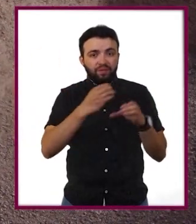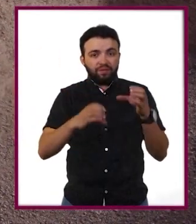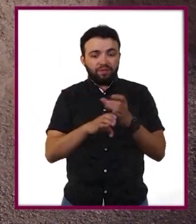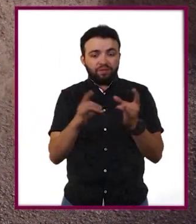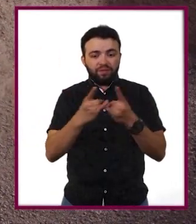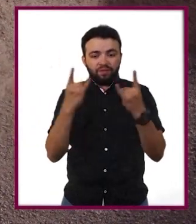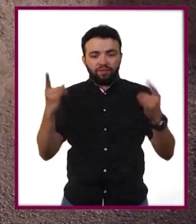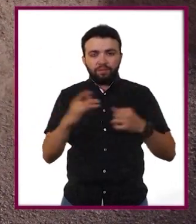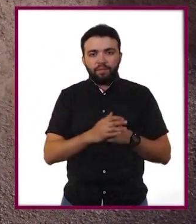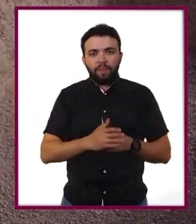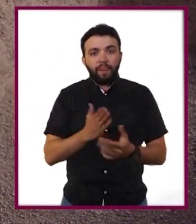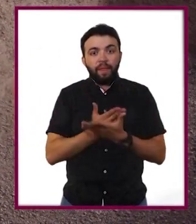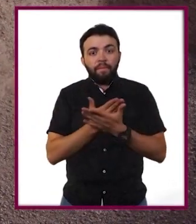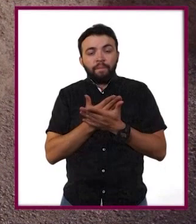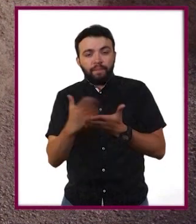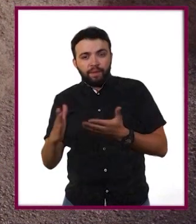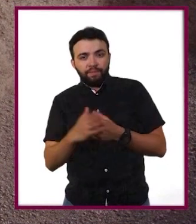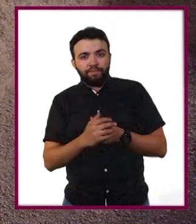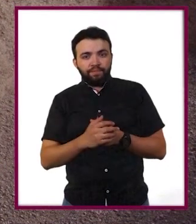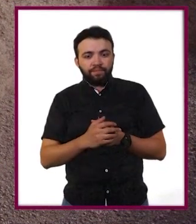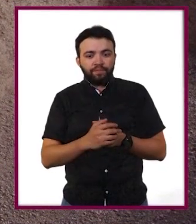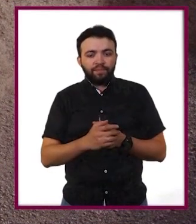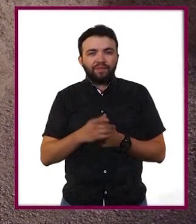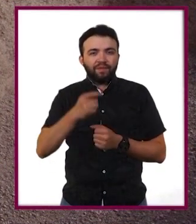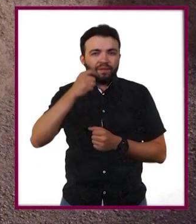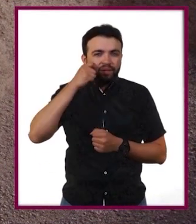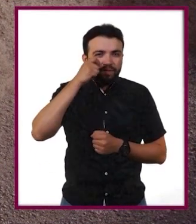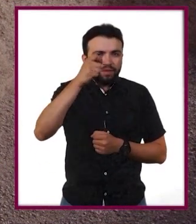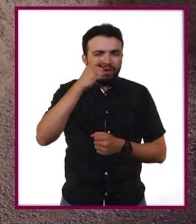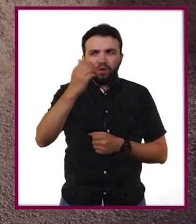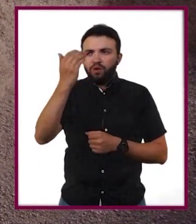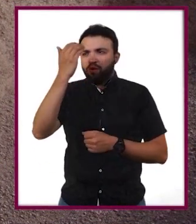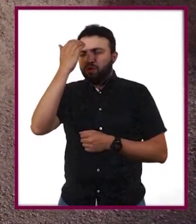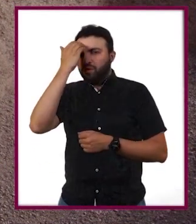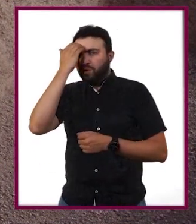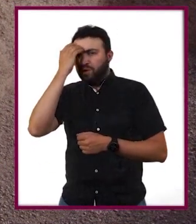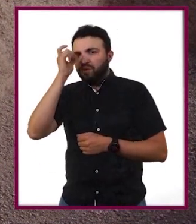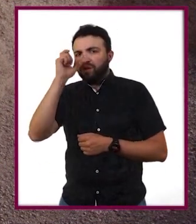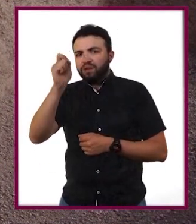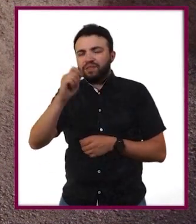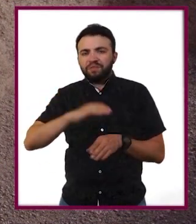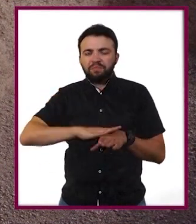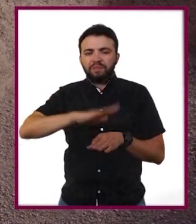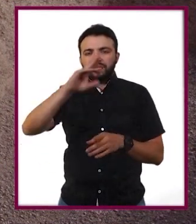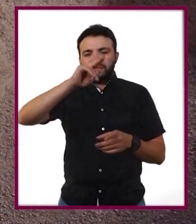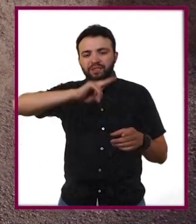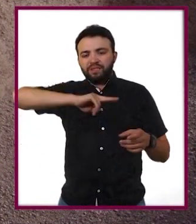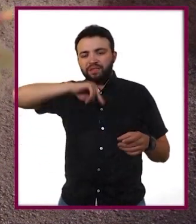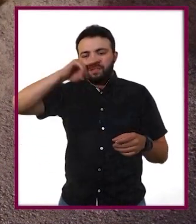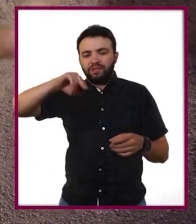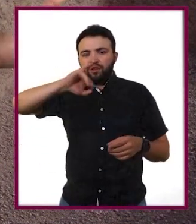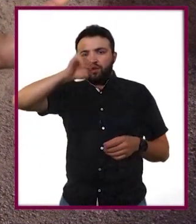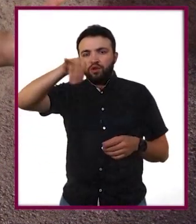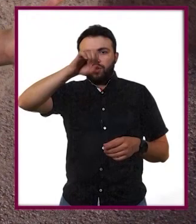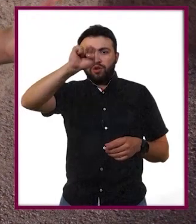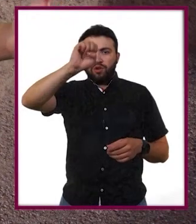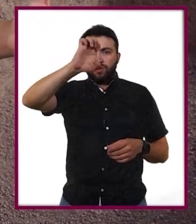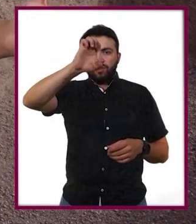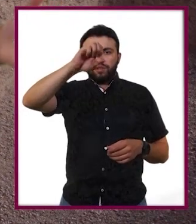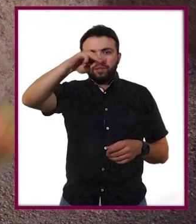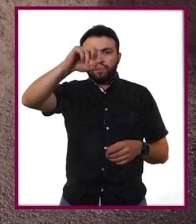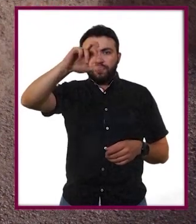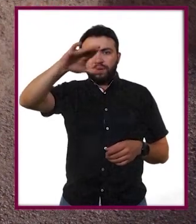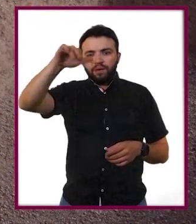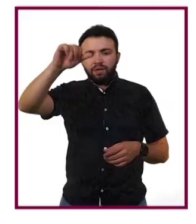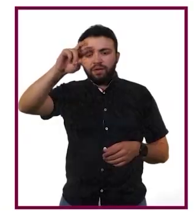Fernanda. Además, en nuestra sección Bajo la Lupa, conoceremos la obra de uno de nuestros pintores más importantes, José María Velasco.